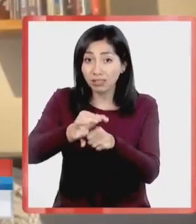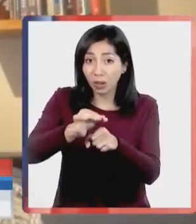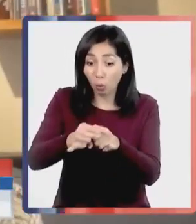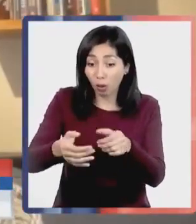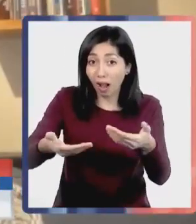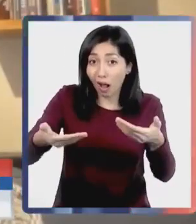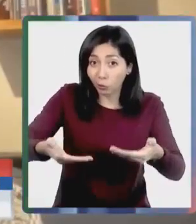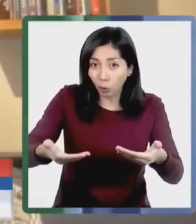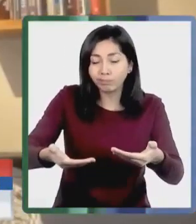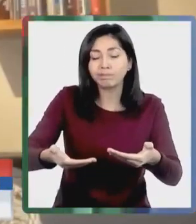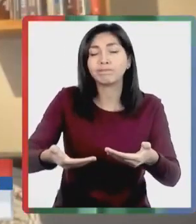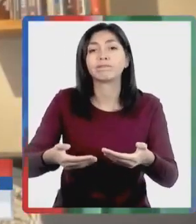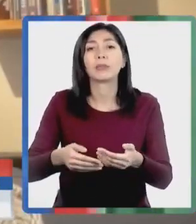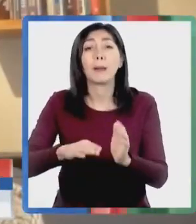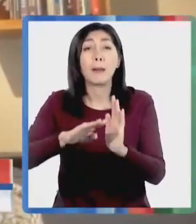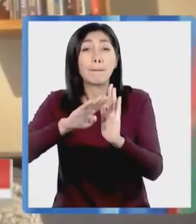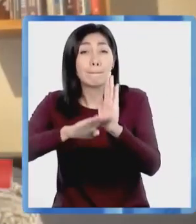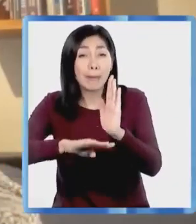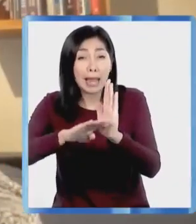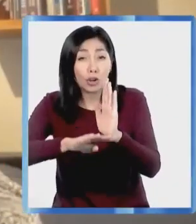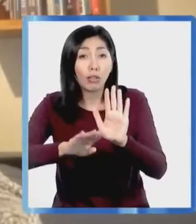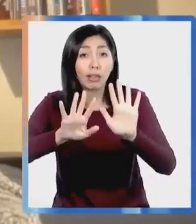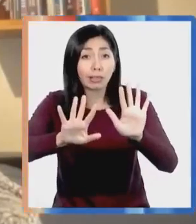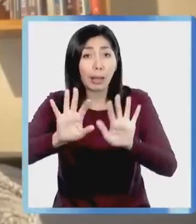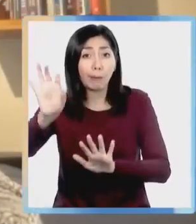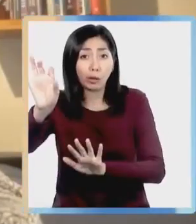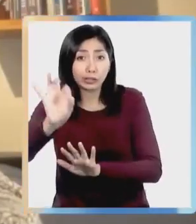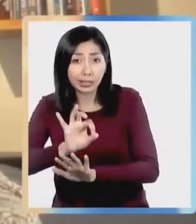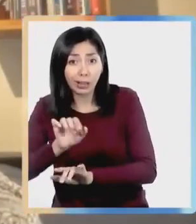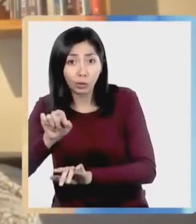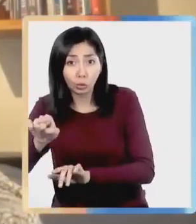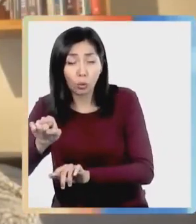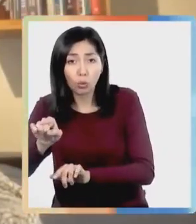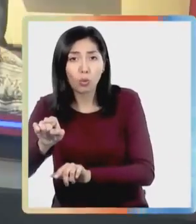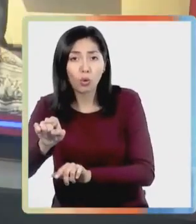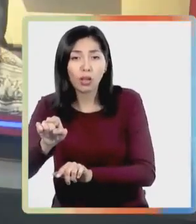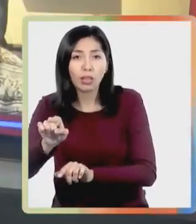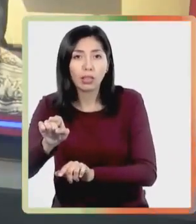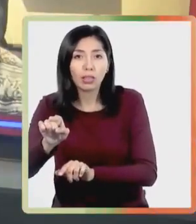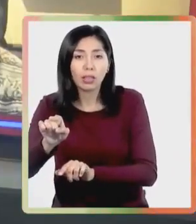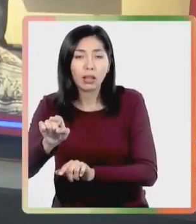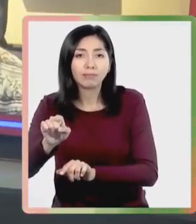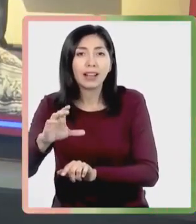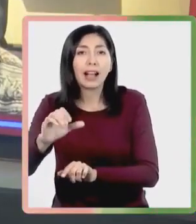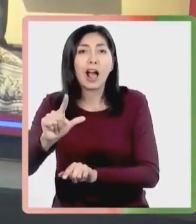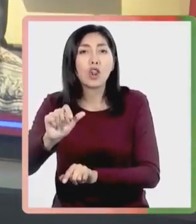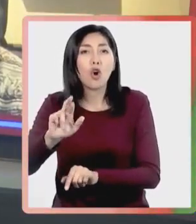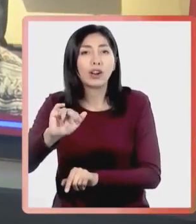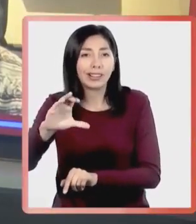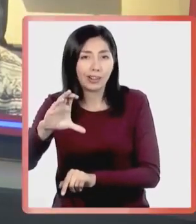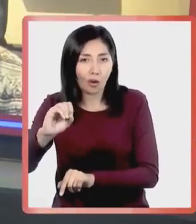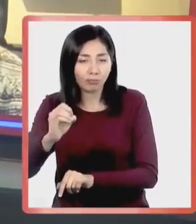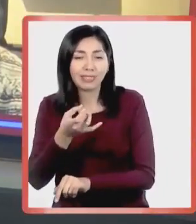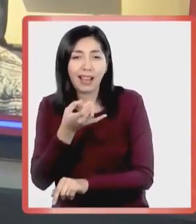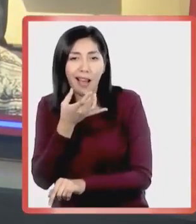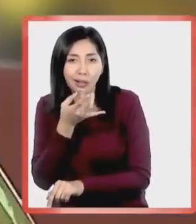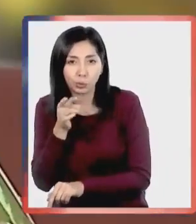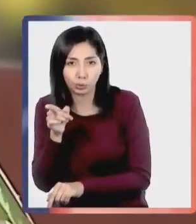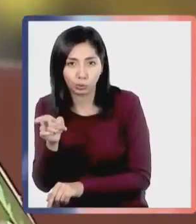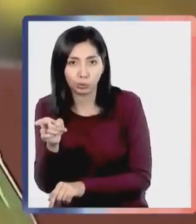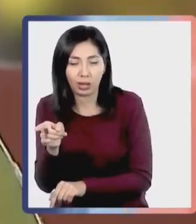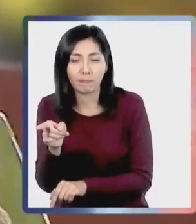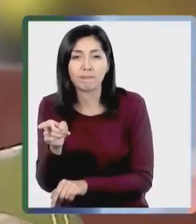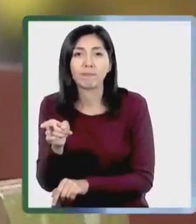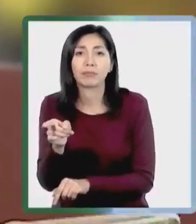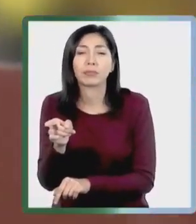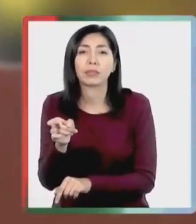la recomendación actual es que menos del 10% del aporte calórico pueda venir en azúcares libres, o sea, se habla